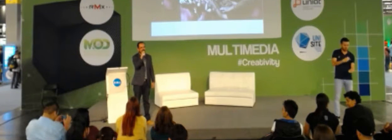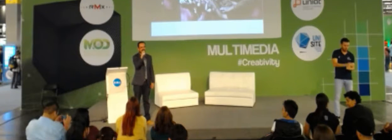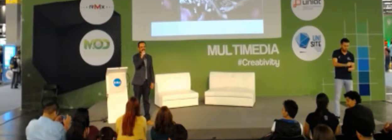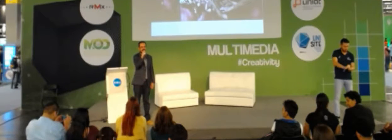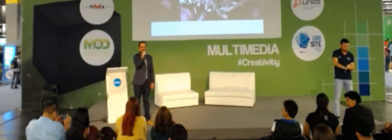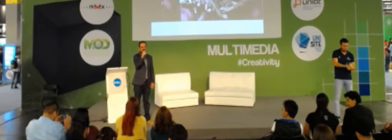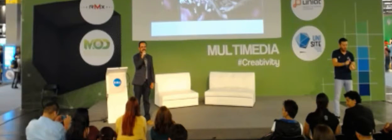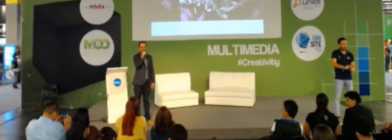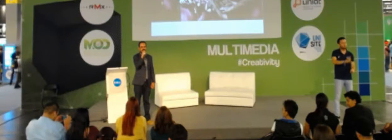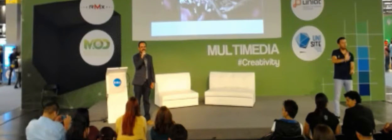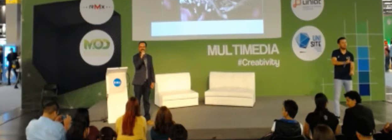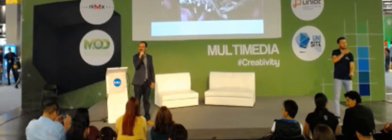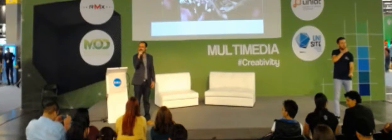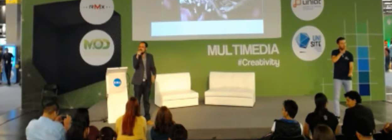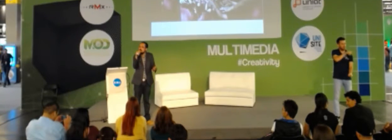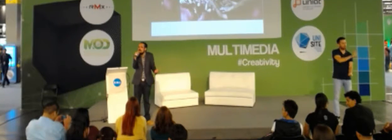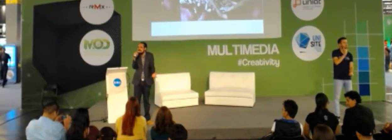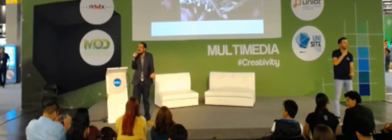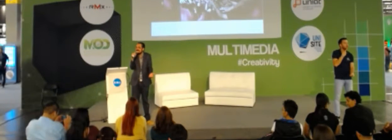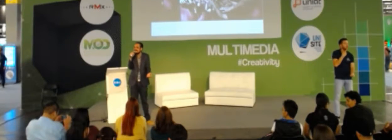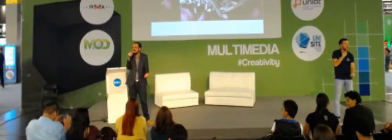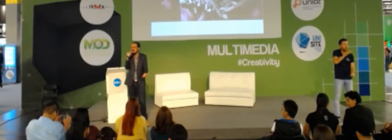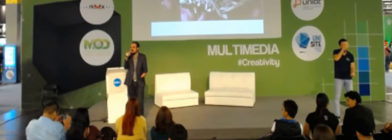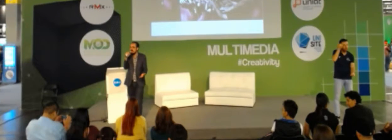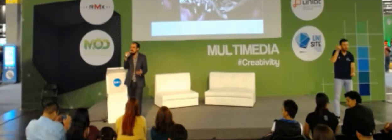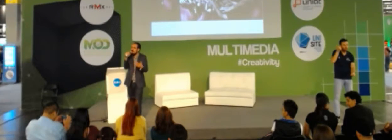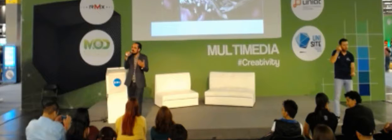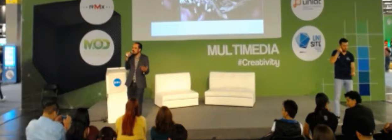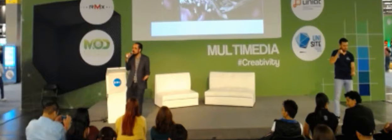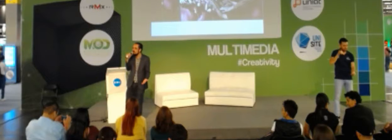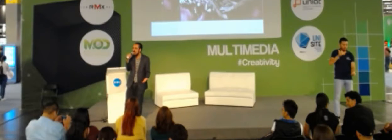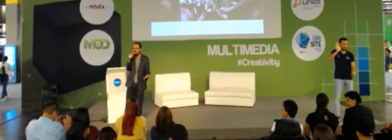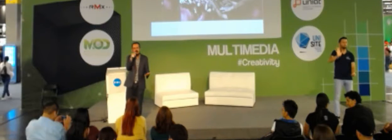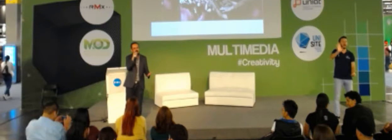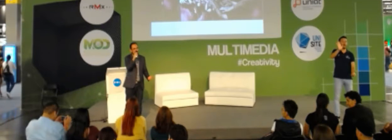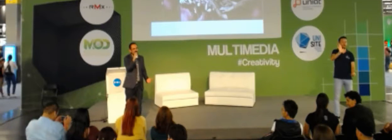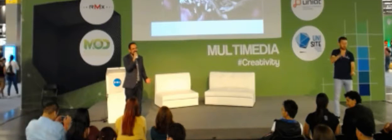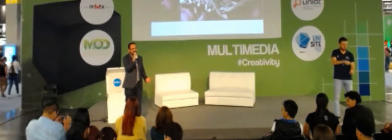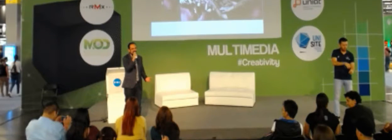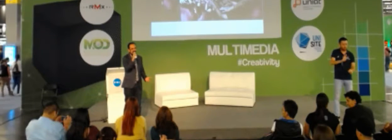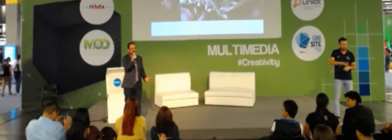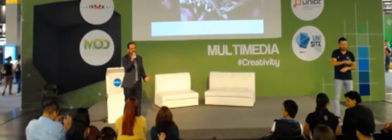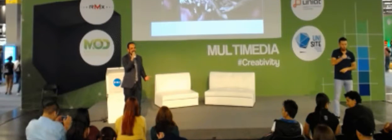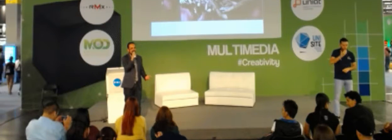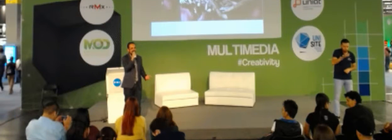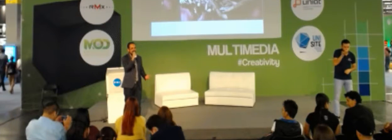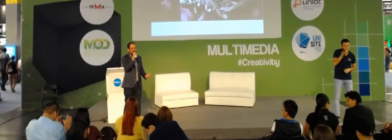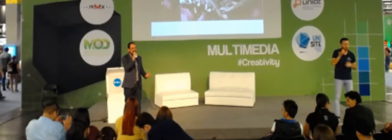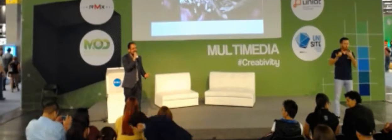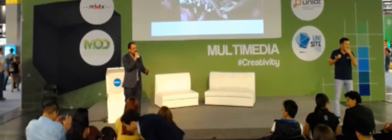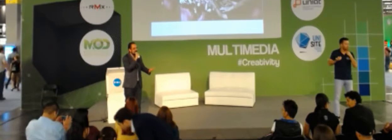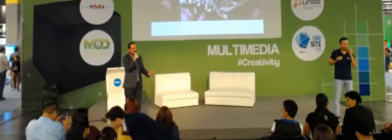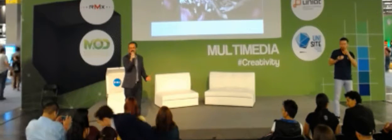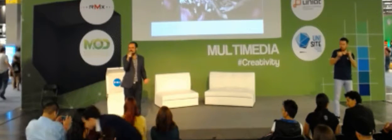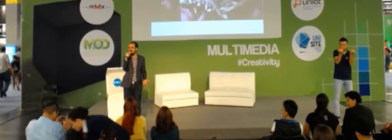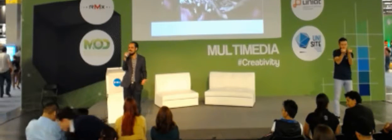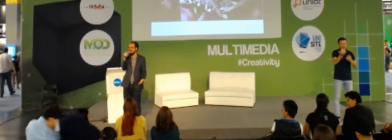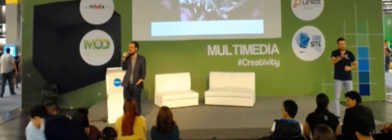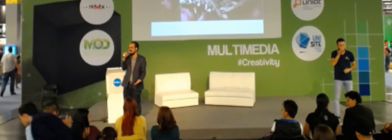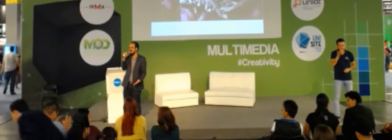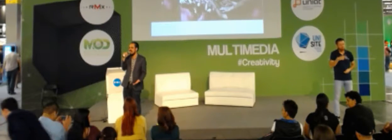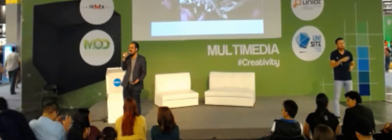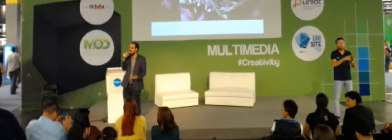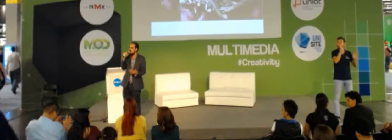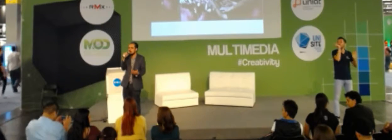papás? Pero el mundo así es. No estamos acostumbrados o acostumbradas a reconocer la